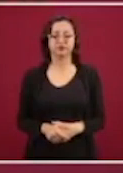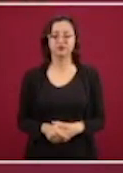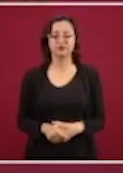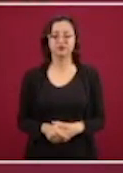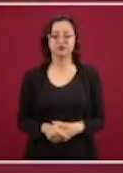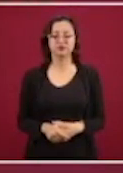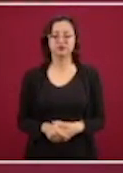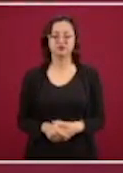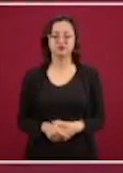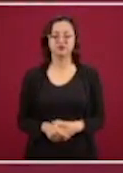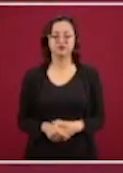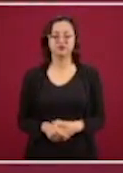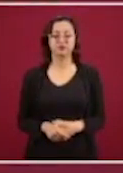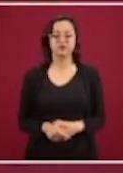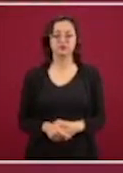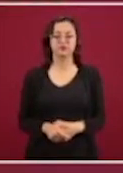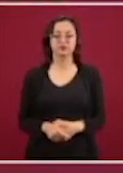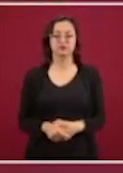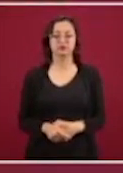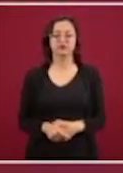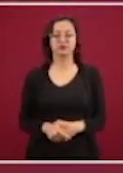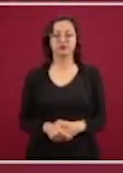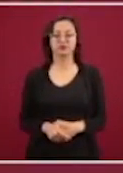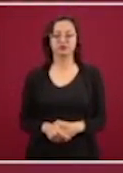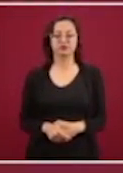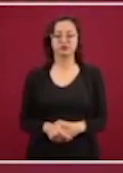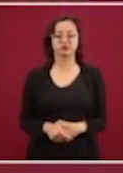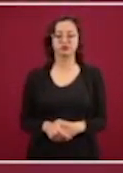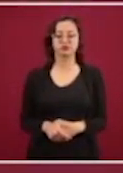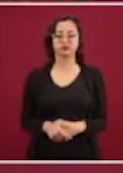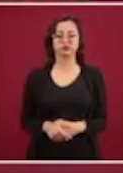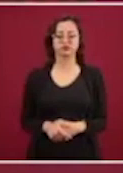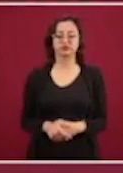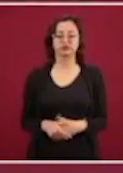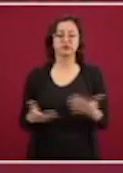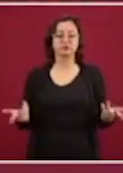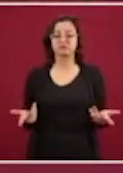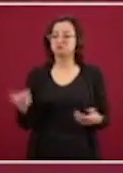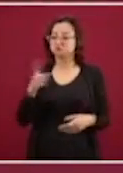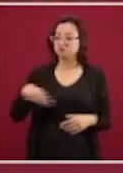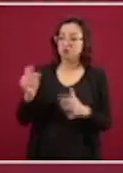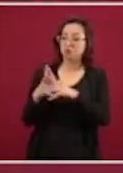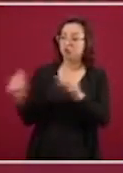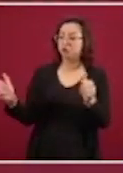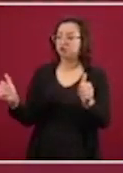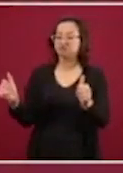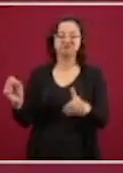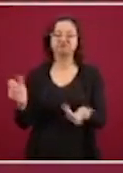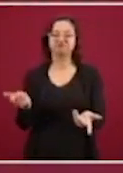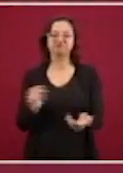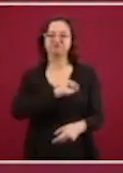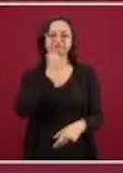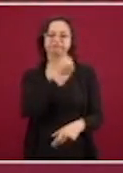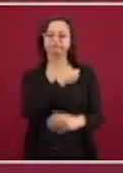podría lograr nada sin los trabajadores de la salud. Por